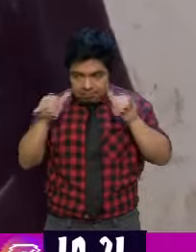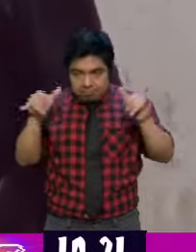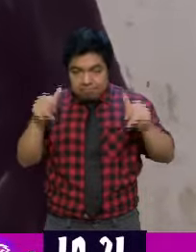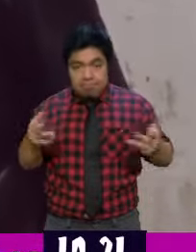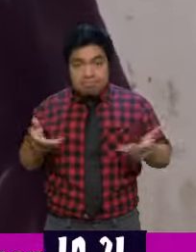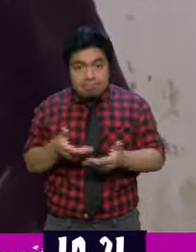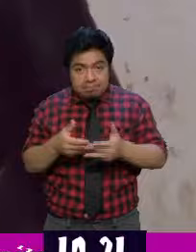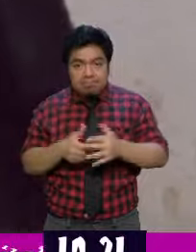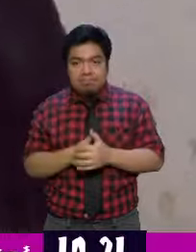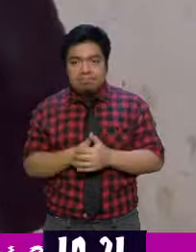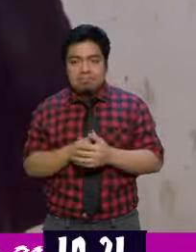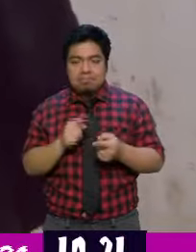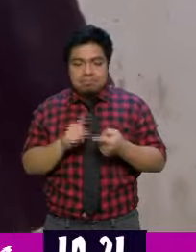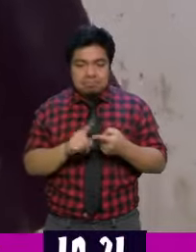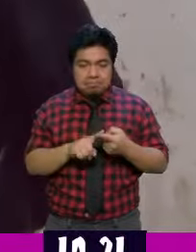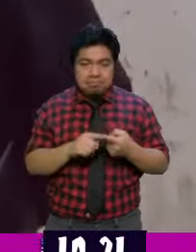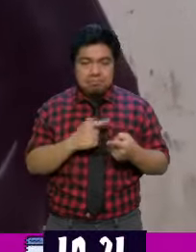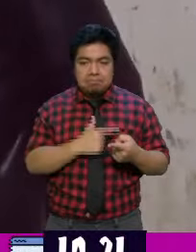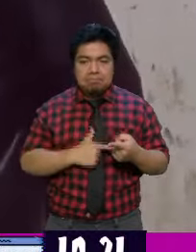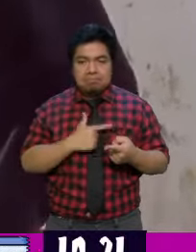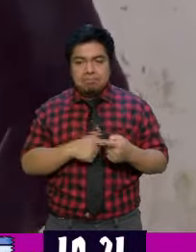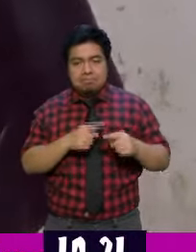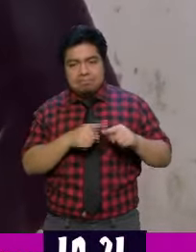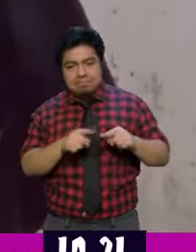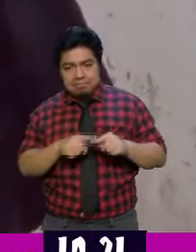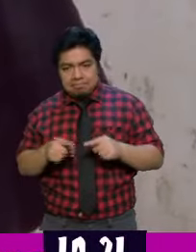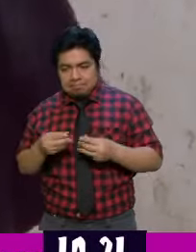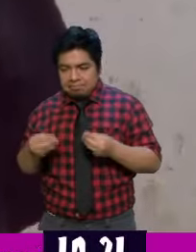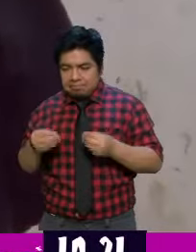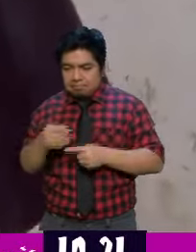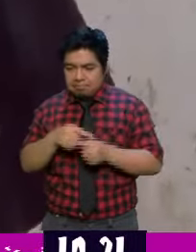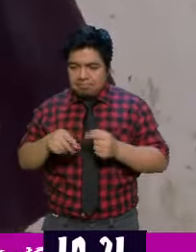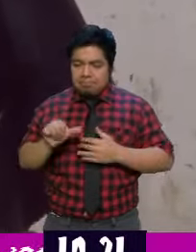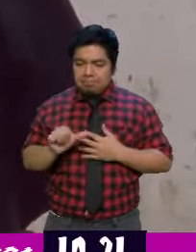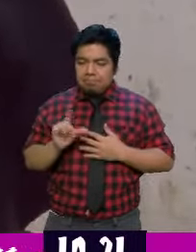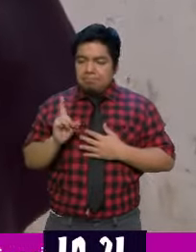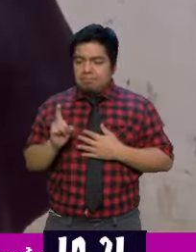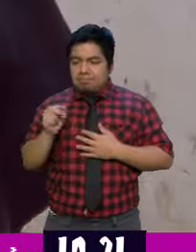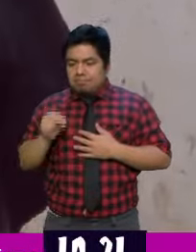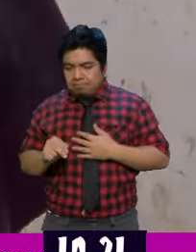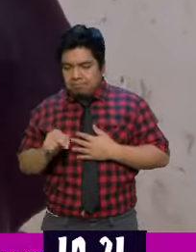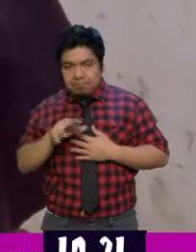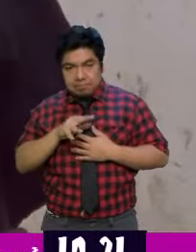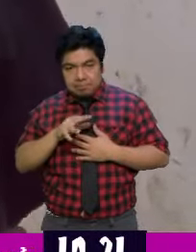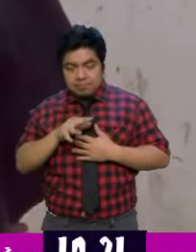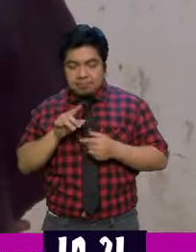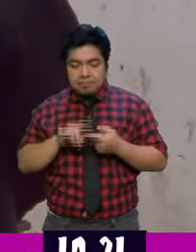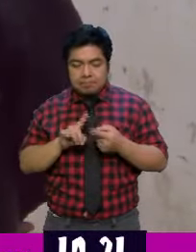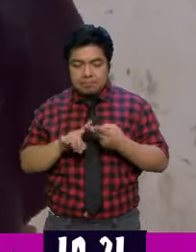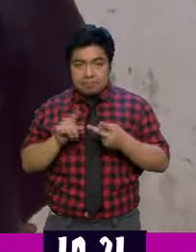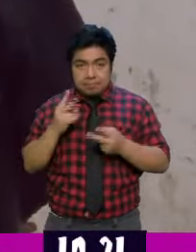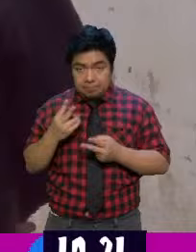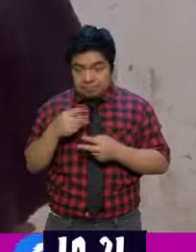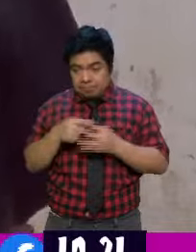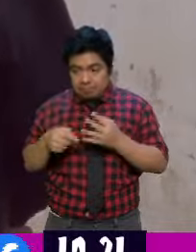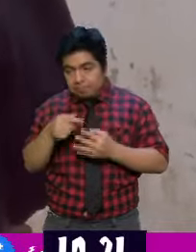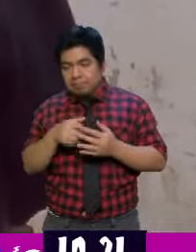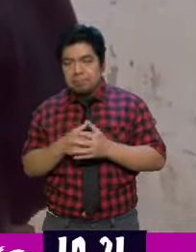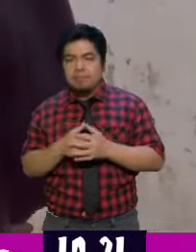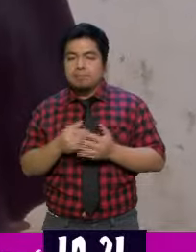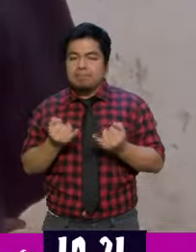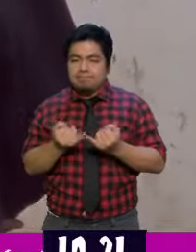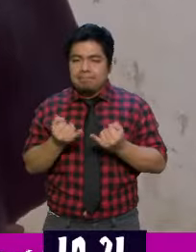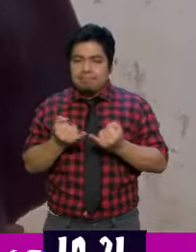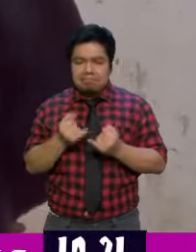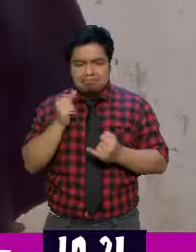Y bueno, van a ver una gran parte de todo este ADN, de esta trilogía, y los